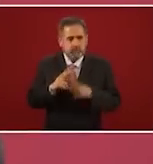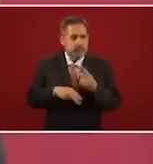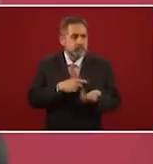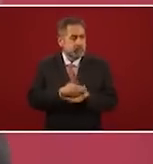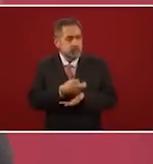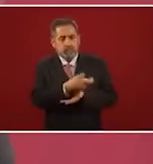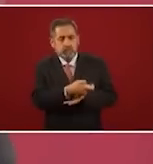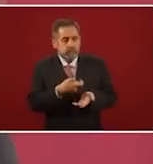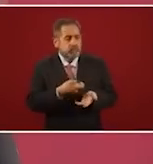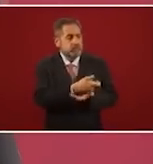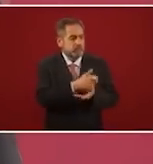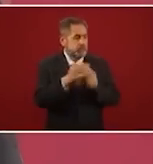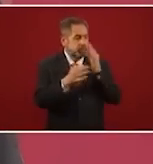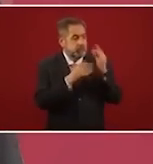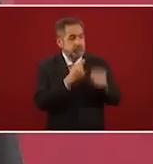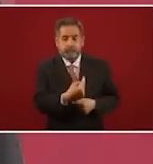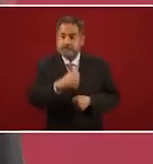pagando